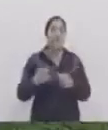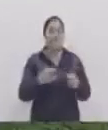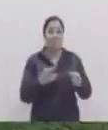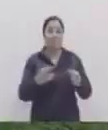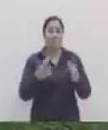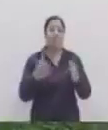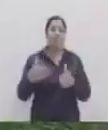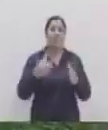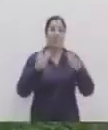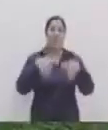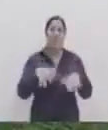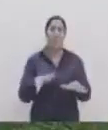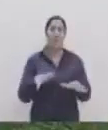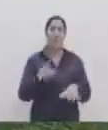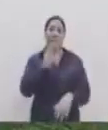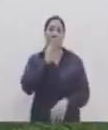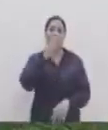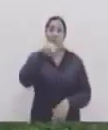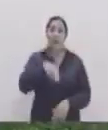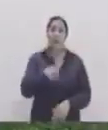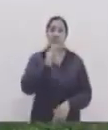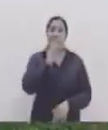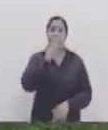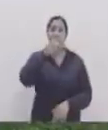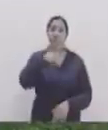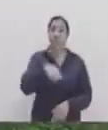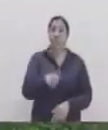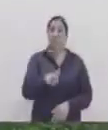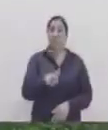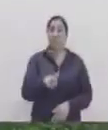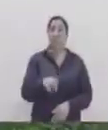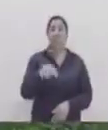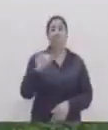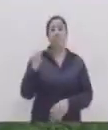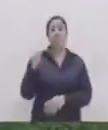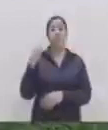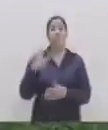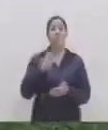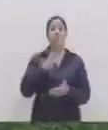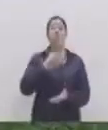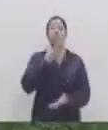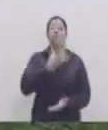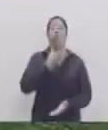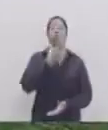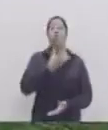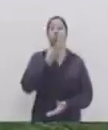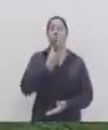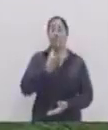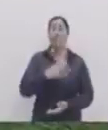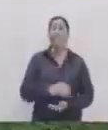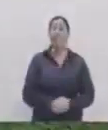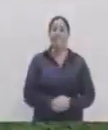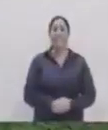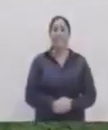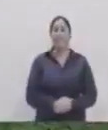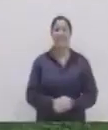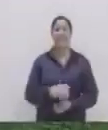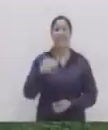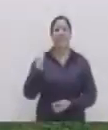los nacimientos de agua. Na Ambuki, la serpiente. Na Cocopojle, los sapos.